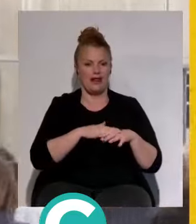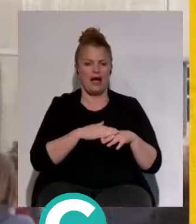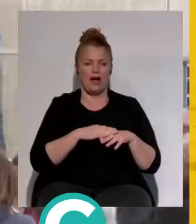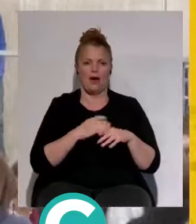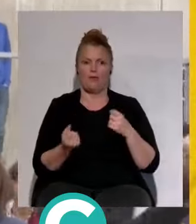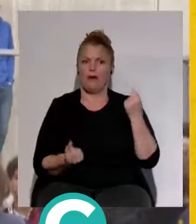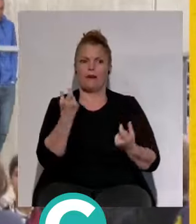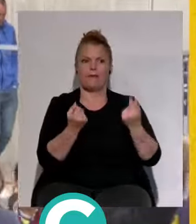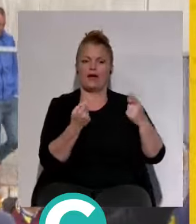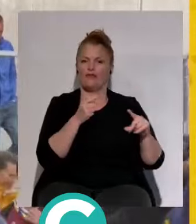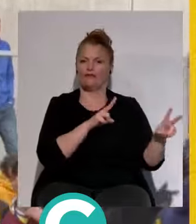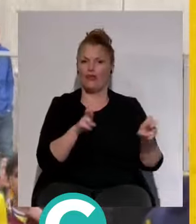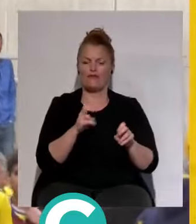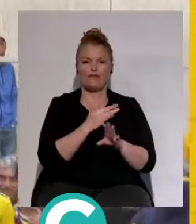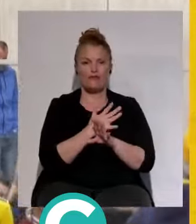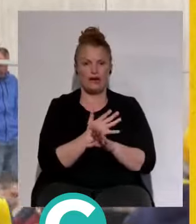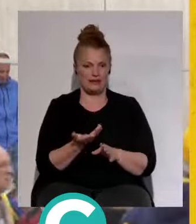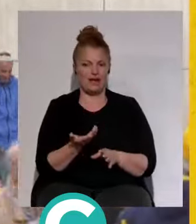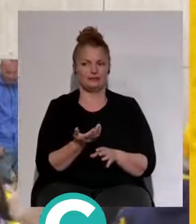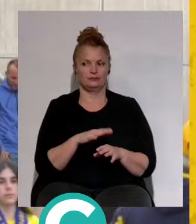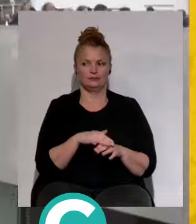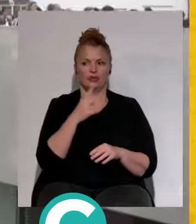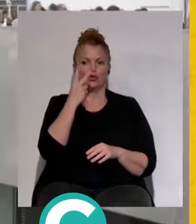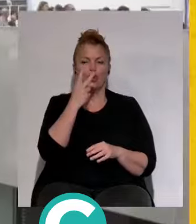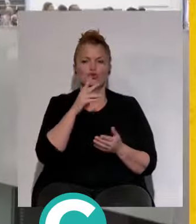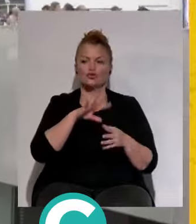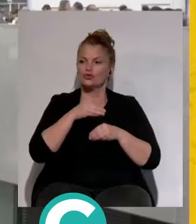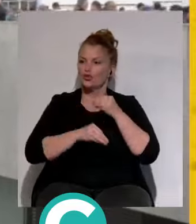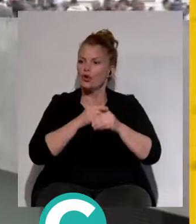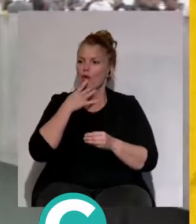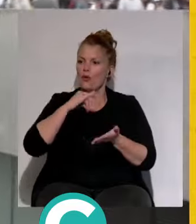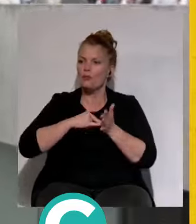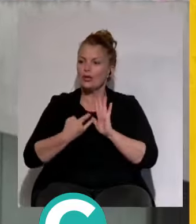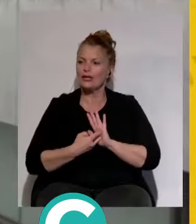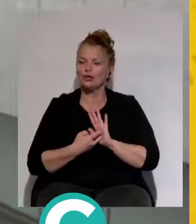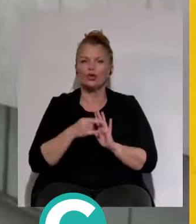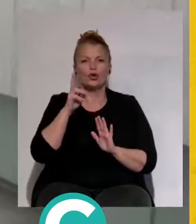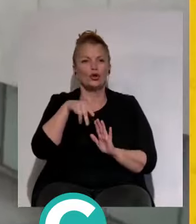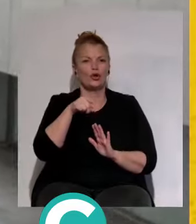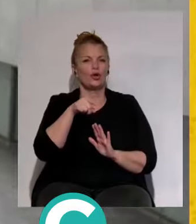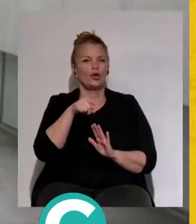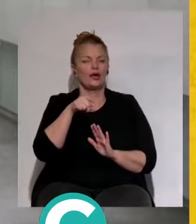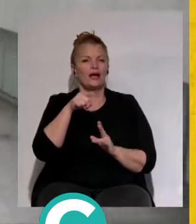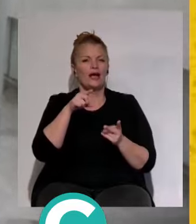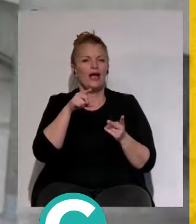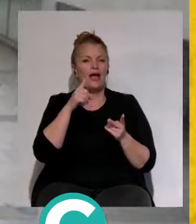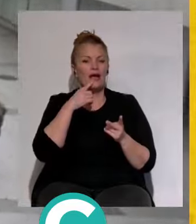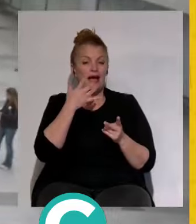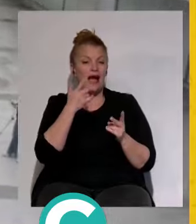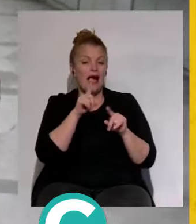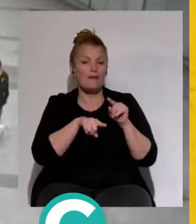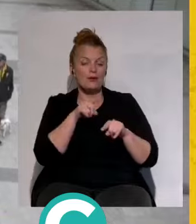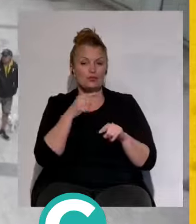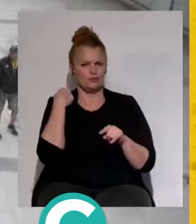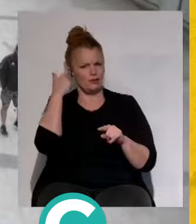Es que tampoco se da. Vamos a tener dos ciudades deportivas. Una, porque yo no sé lo que es el proyecto este de... Yo no sé lo que es una ciudad tecnológica del deporte. Si alguien me lo puede explicar